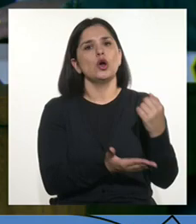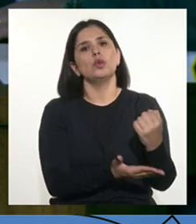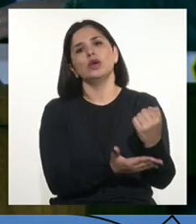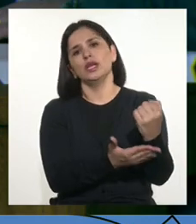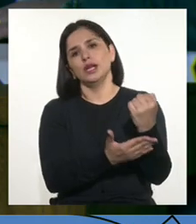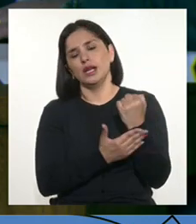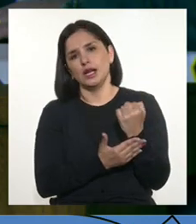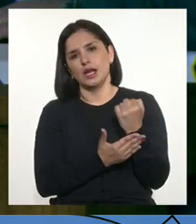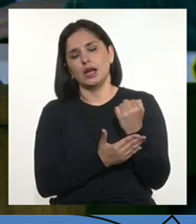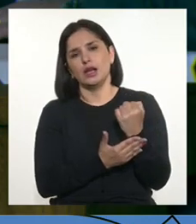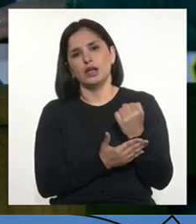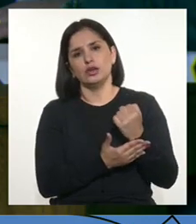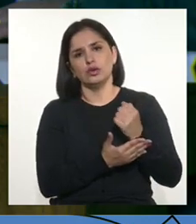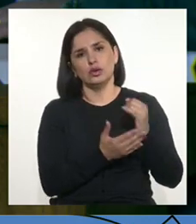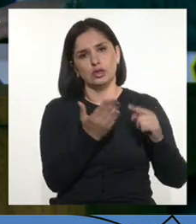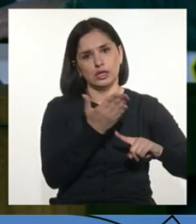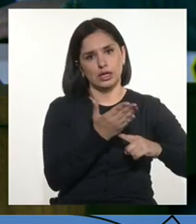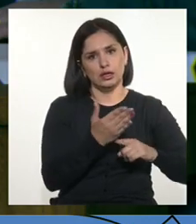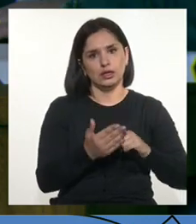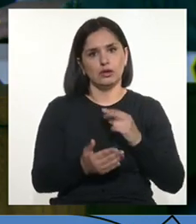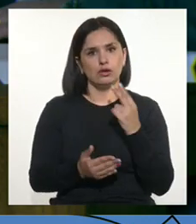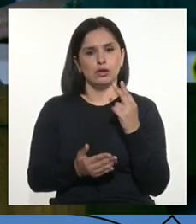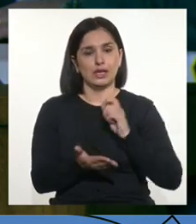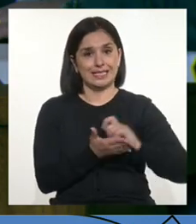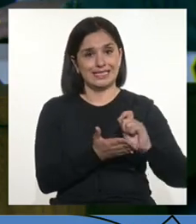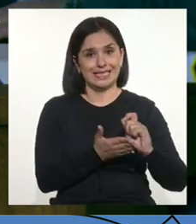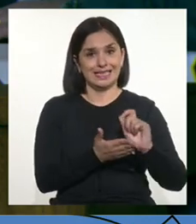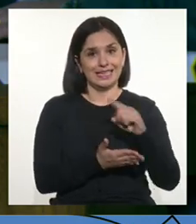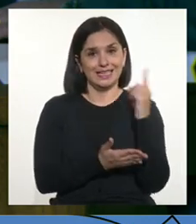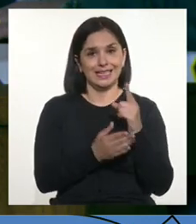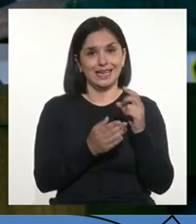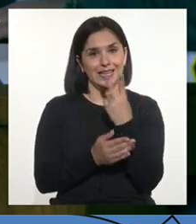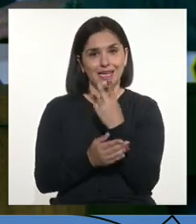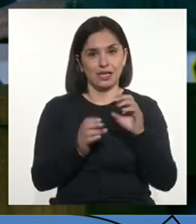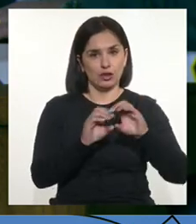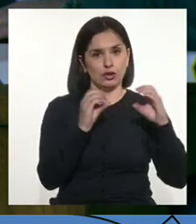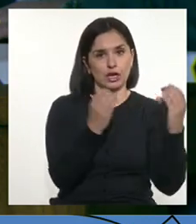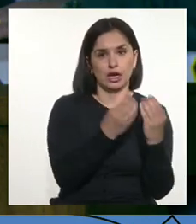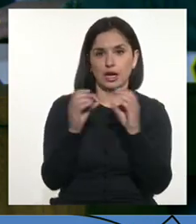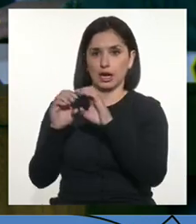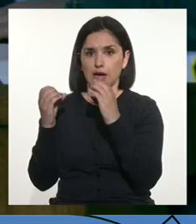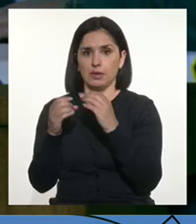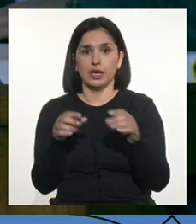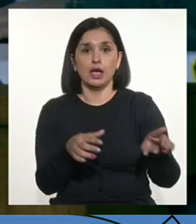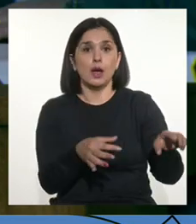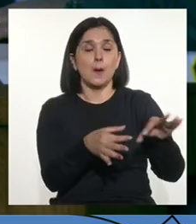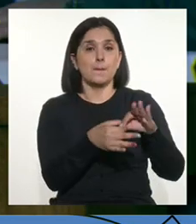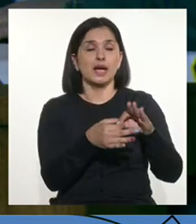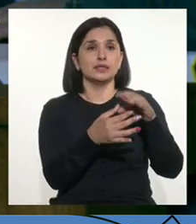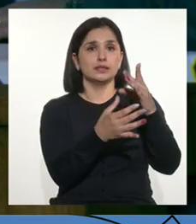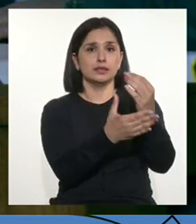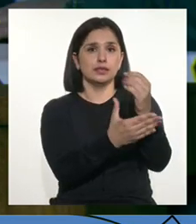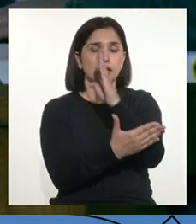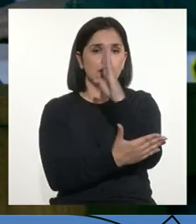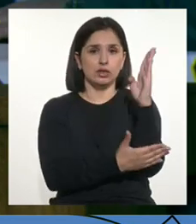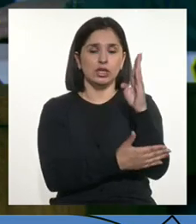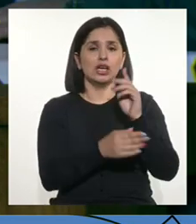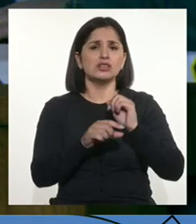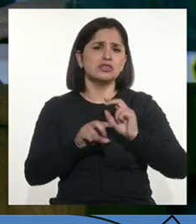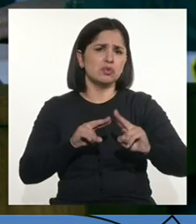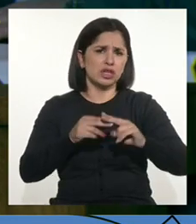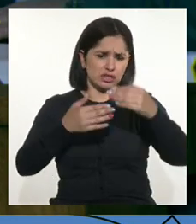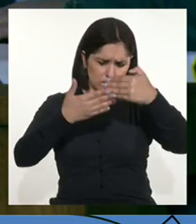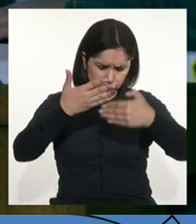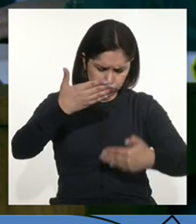ciudadanías generales de ambas cámaras y de la biblioteca se podría hacer un catastro de leyes que por desuso florescencia